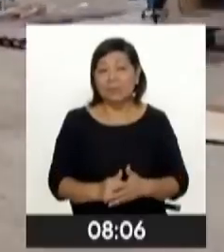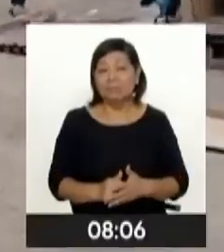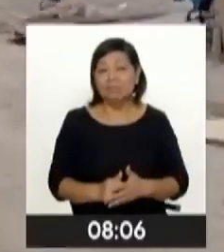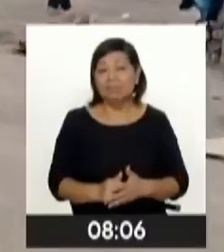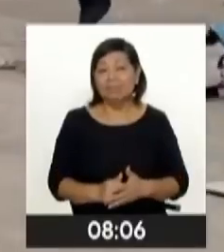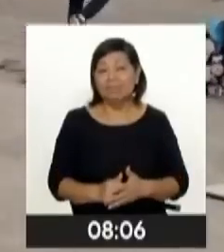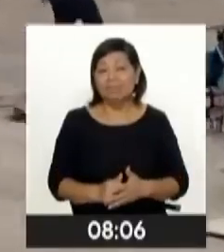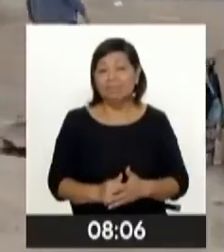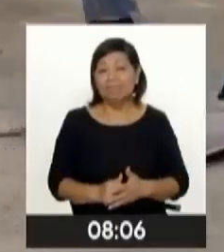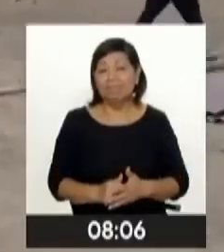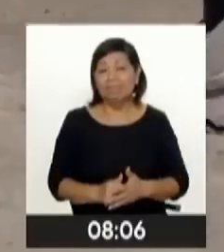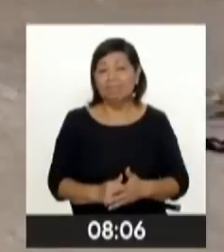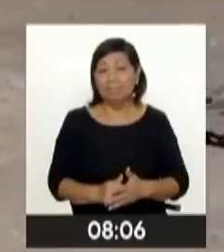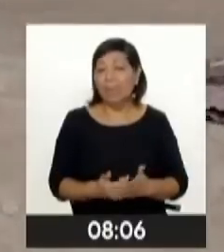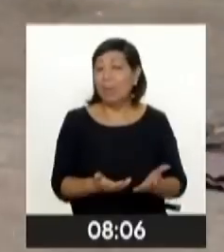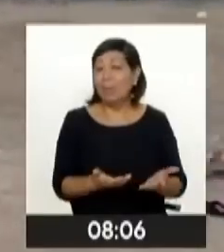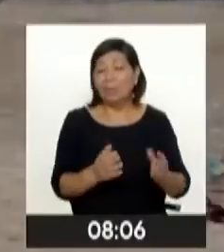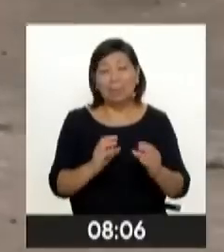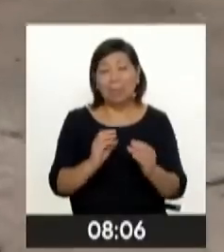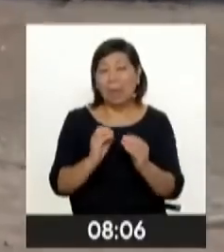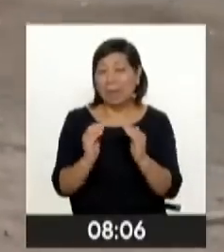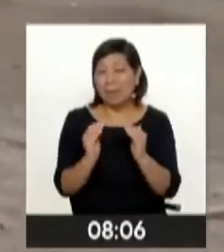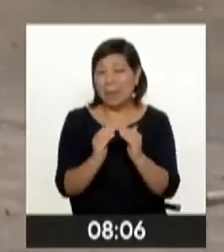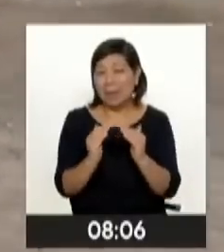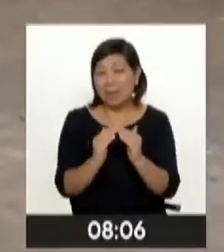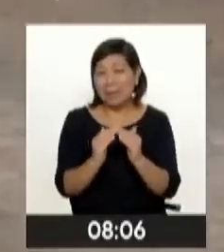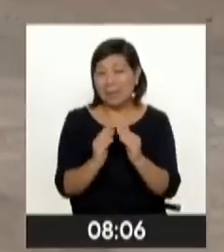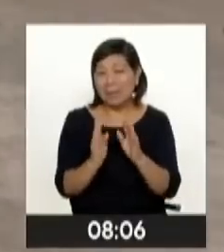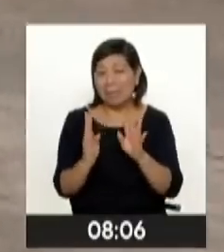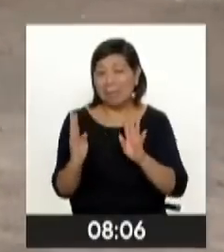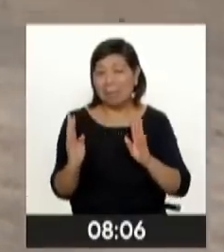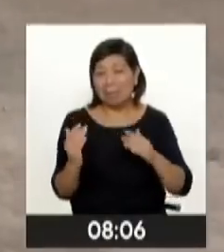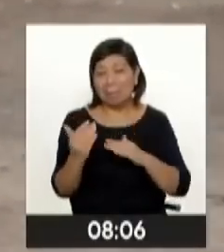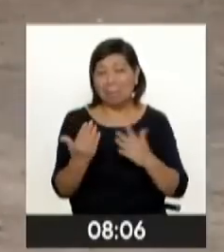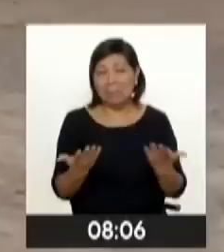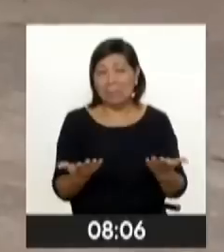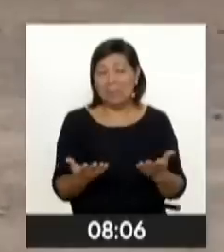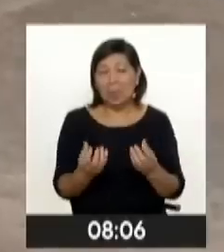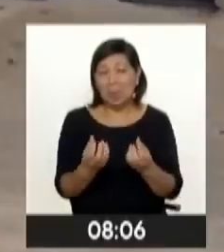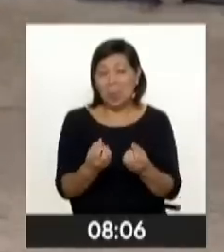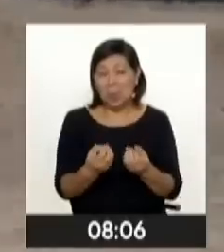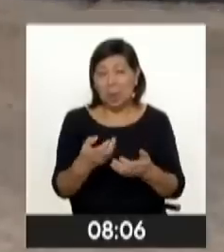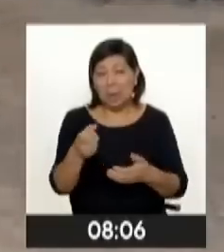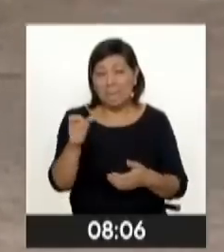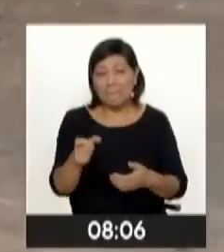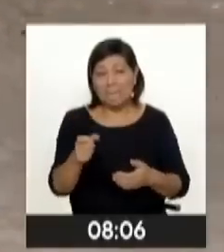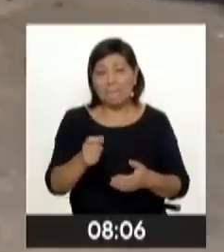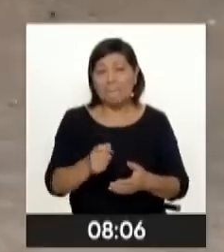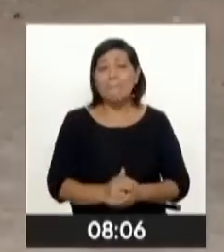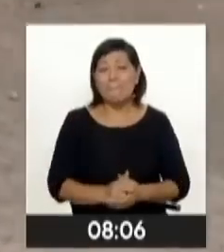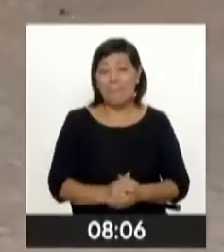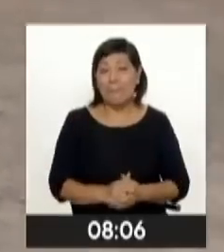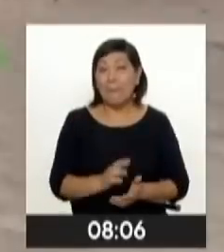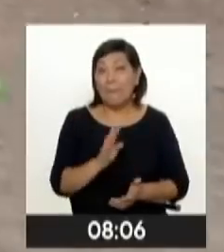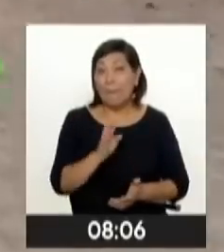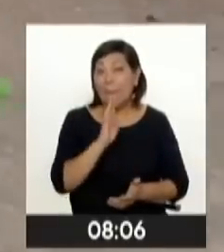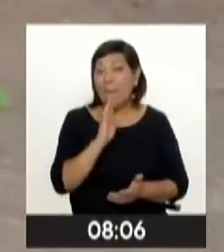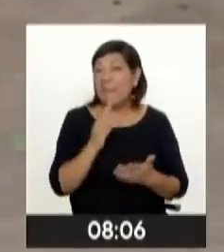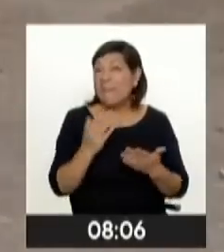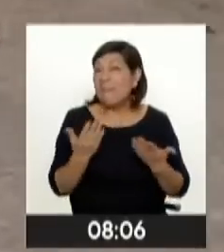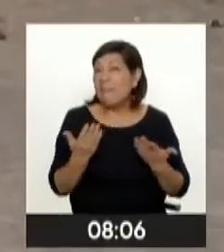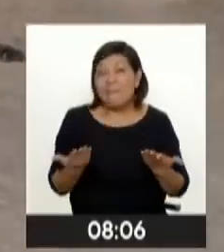incluso desarticulando estos módulos y un número de personas. Ahora, habría que tener de